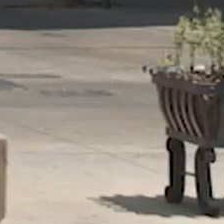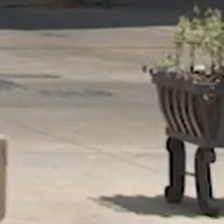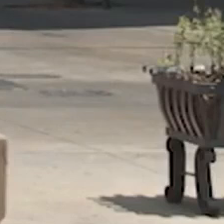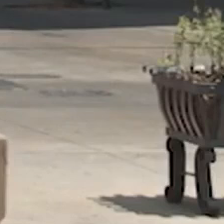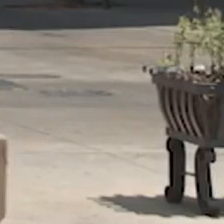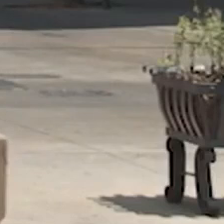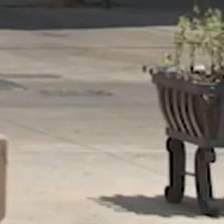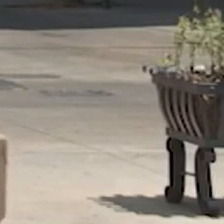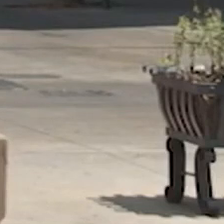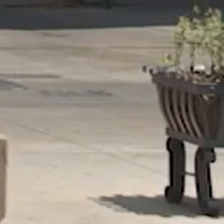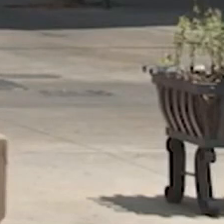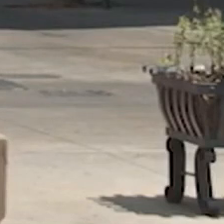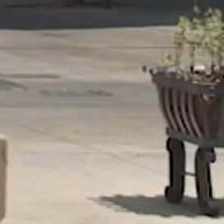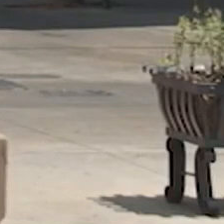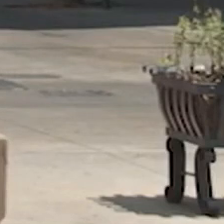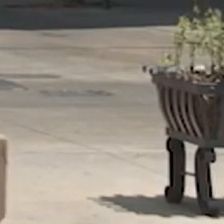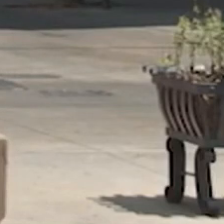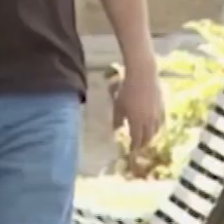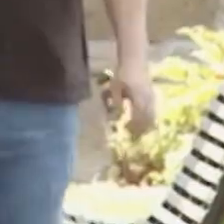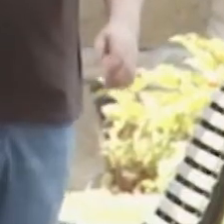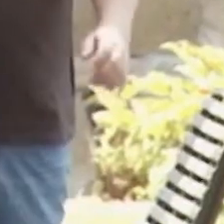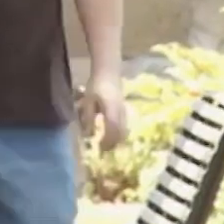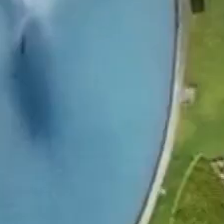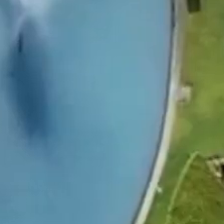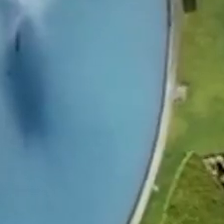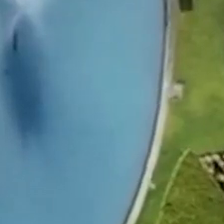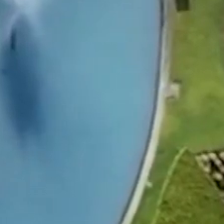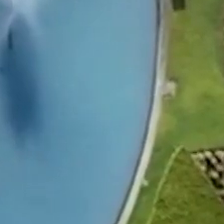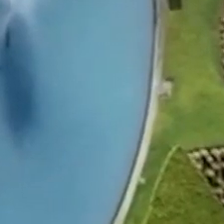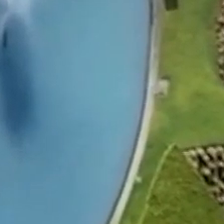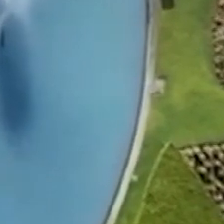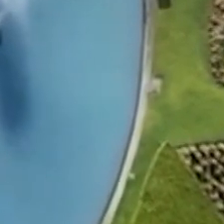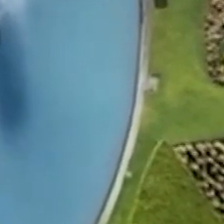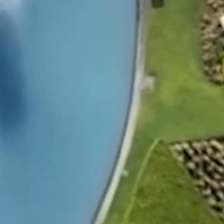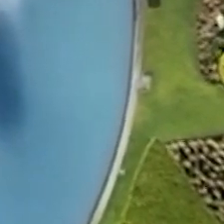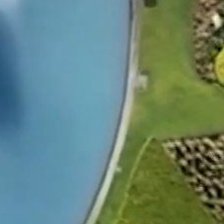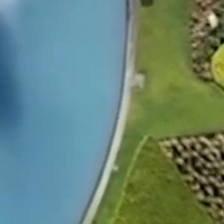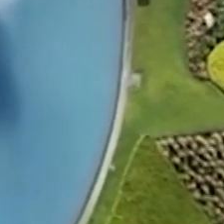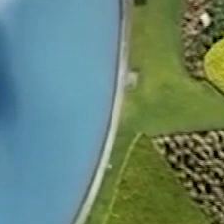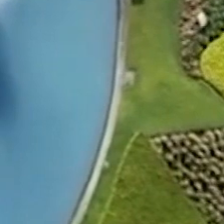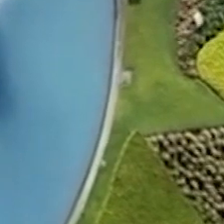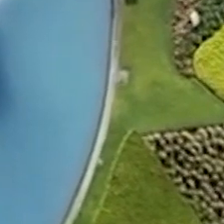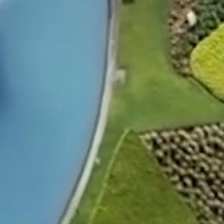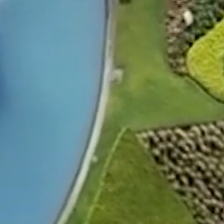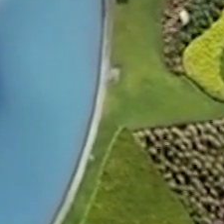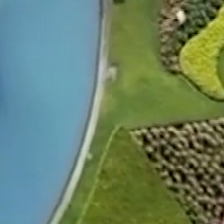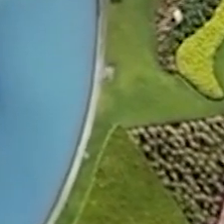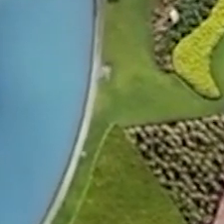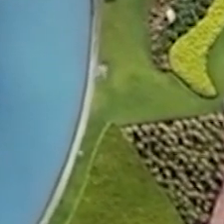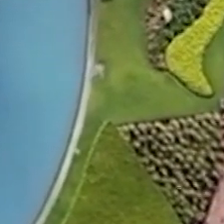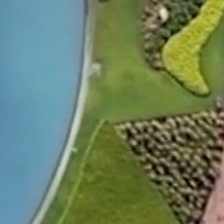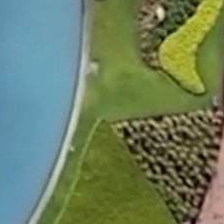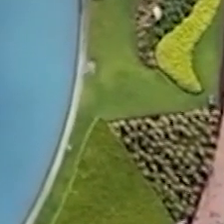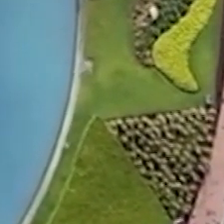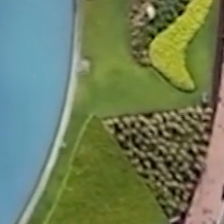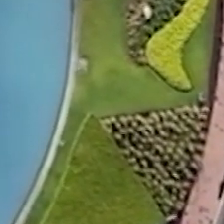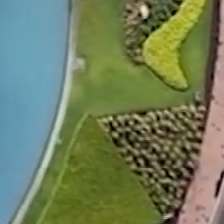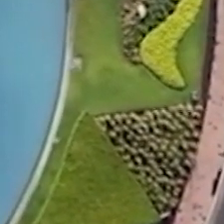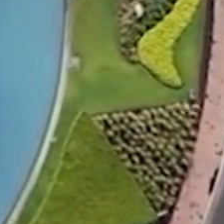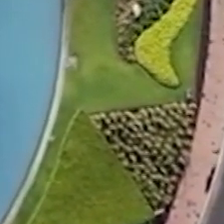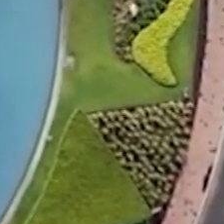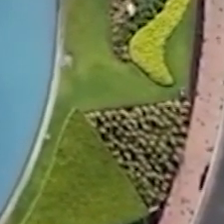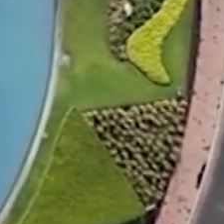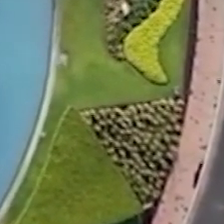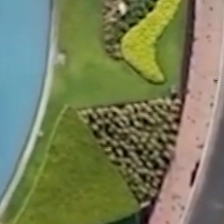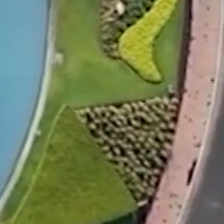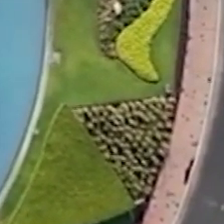distanciarnos, pero al mismo tiempo nos necesitamos. Hoy somos distintos, pero aún compartimos el